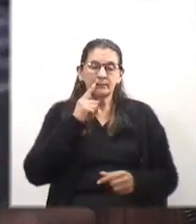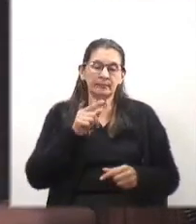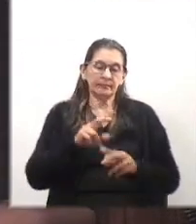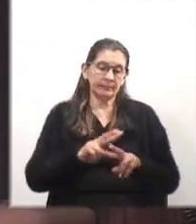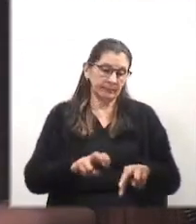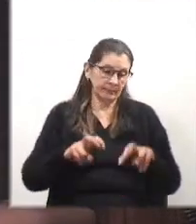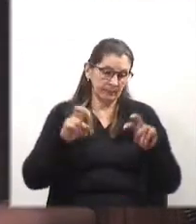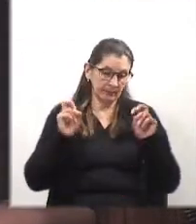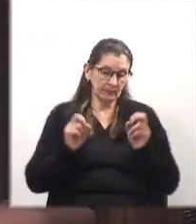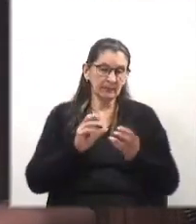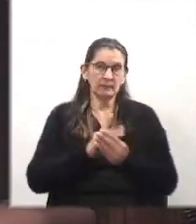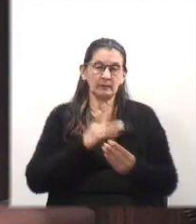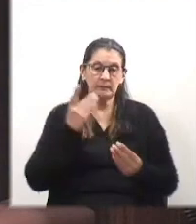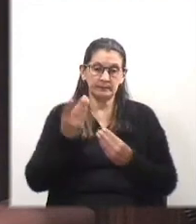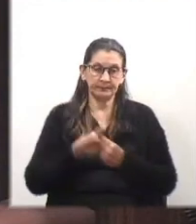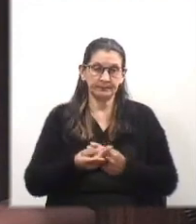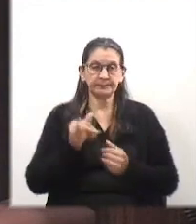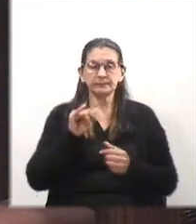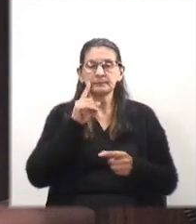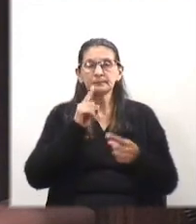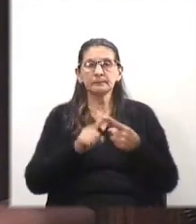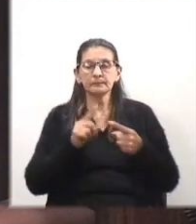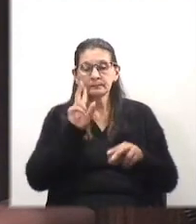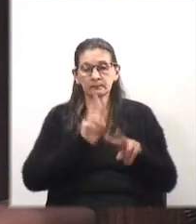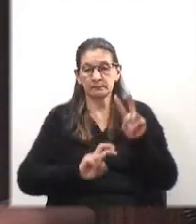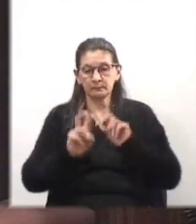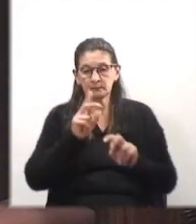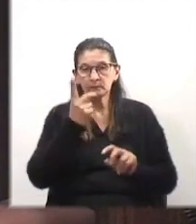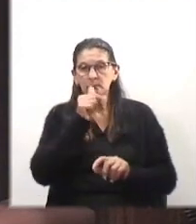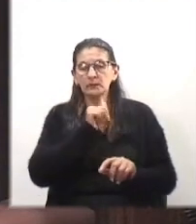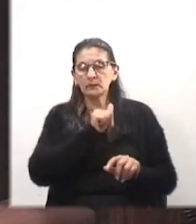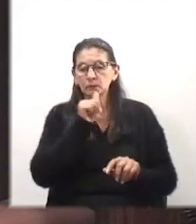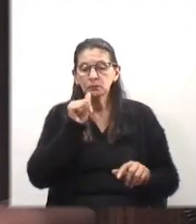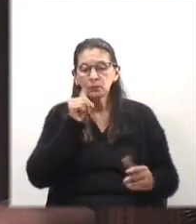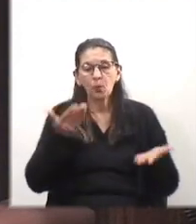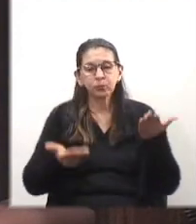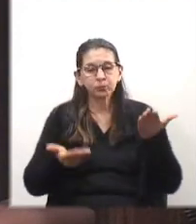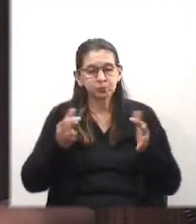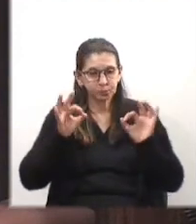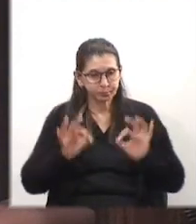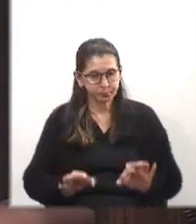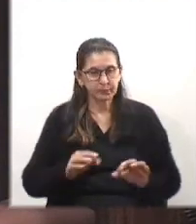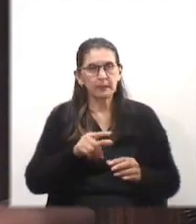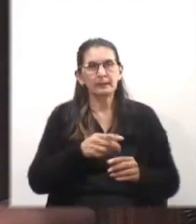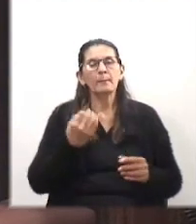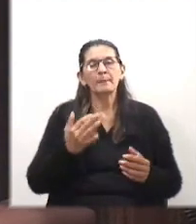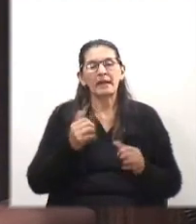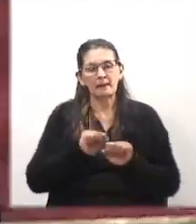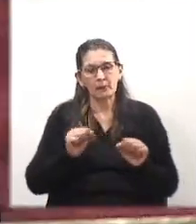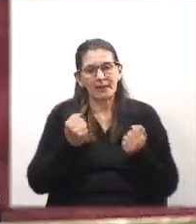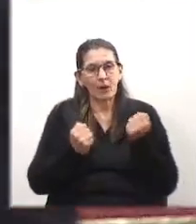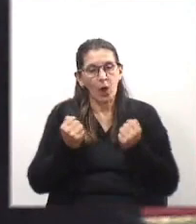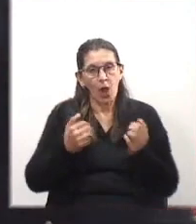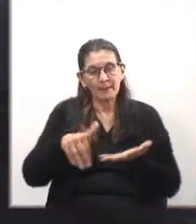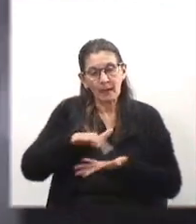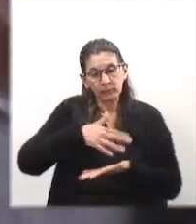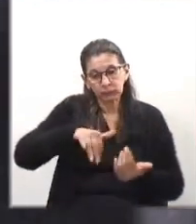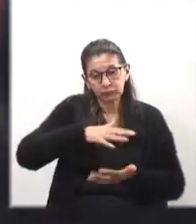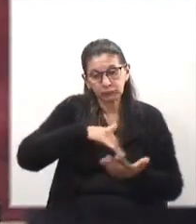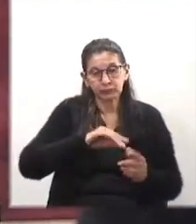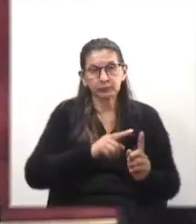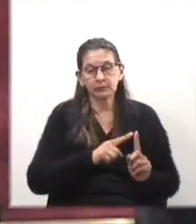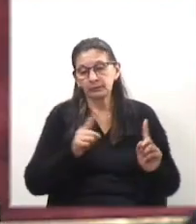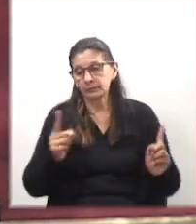Analizado el proyecto y con el objetivo de buscar una solución justa y real de la caja para poder sostener económicamente durante